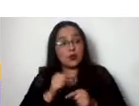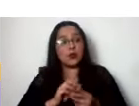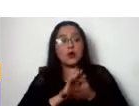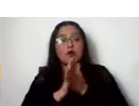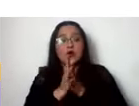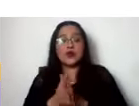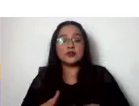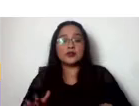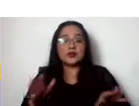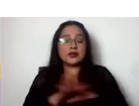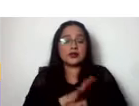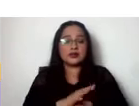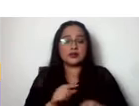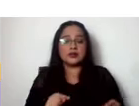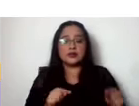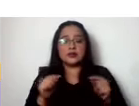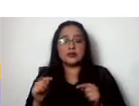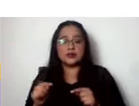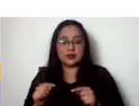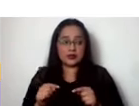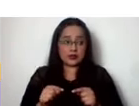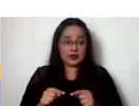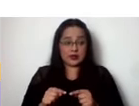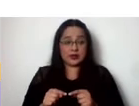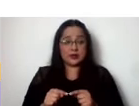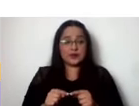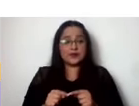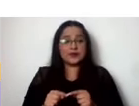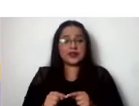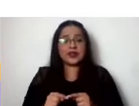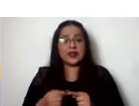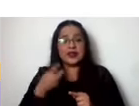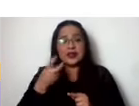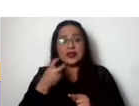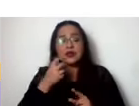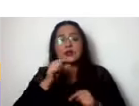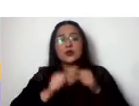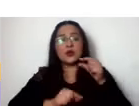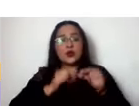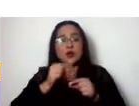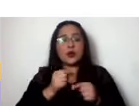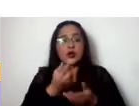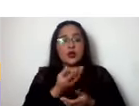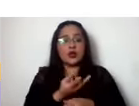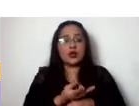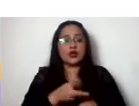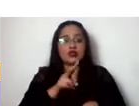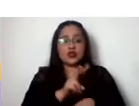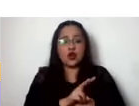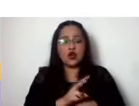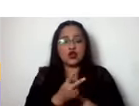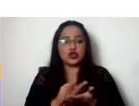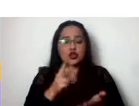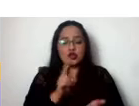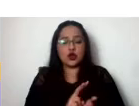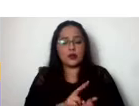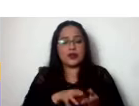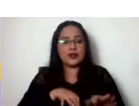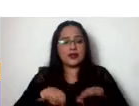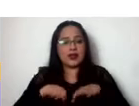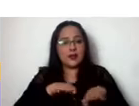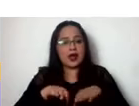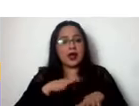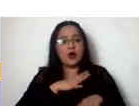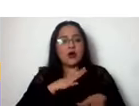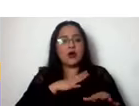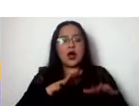las tesis de la primera sala de compensación, no sé, o doble jornada, o la de la doble jornada